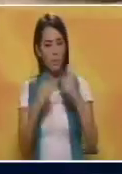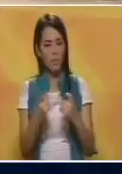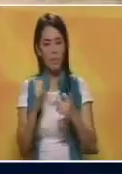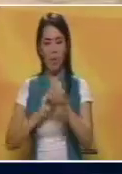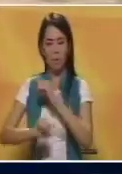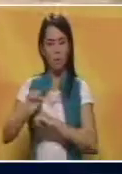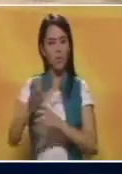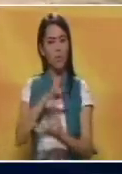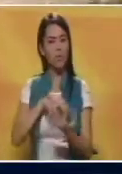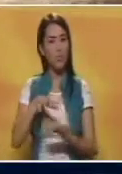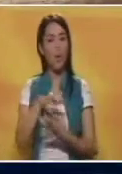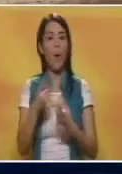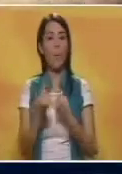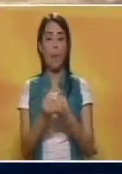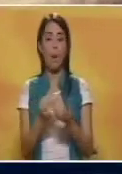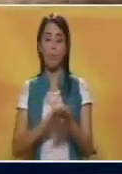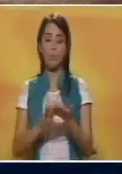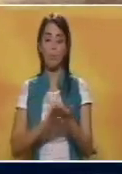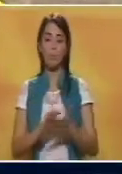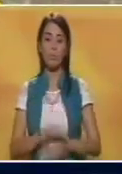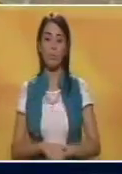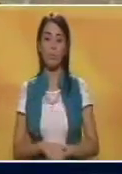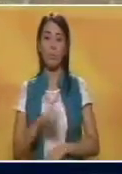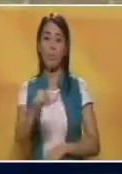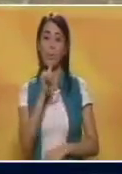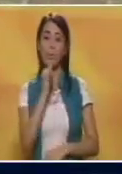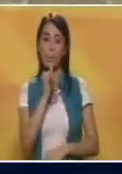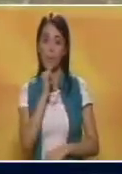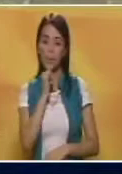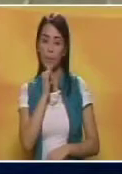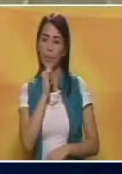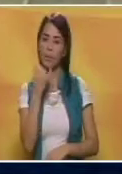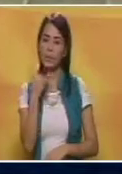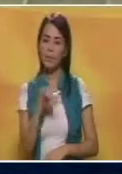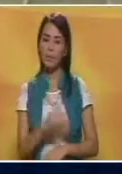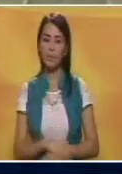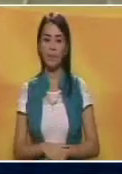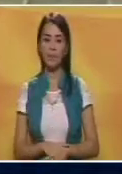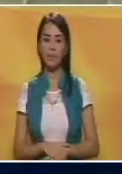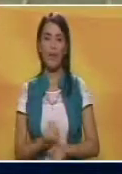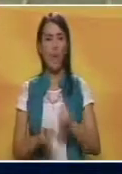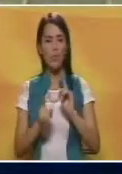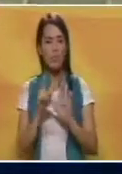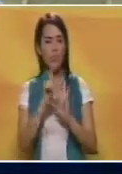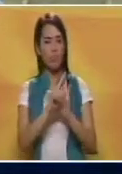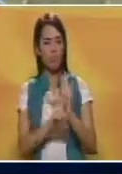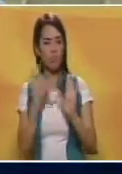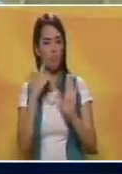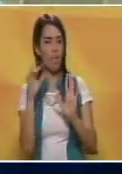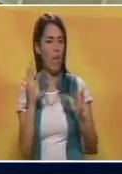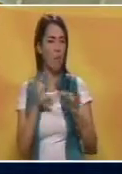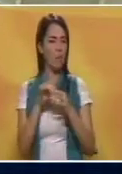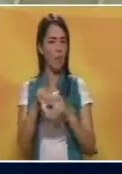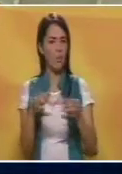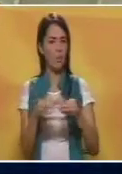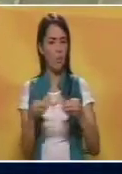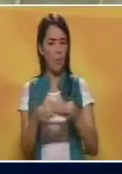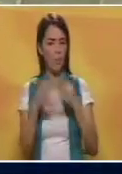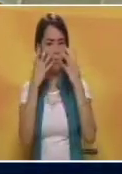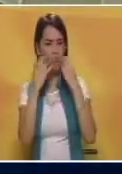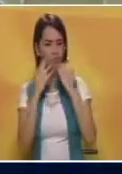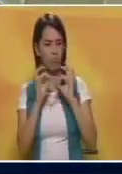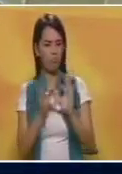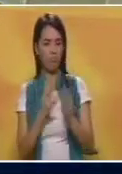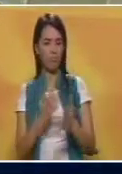ende a la crisis social del país de igual forma anunció que se han erradicado algunos elementos relacionados con la delincuencia organizada' farías sostuvo